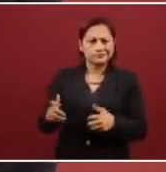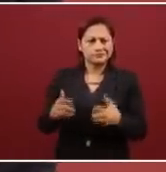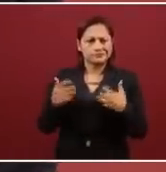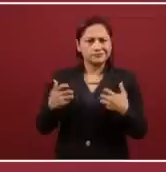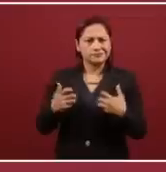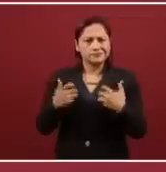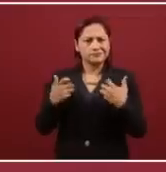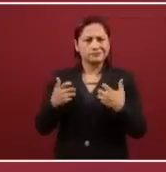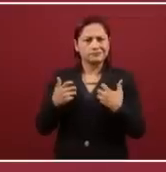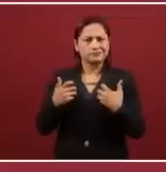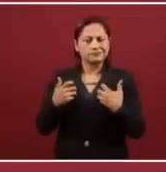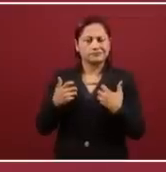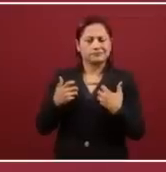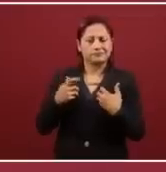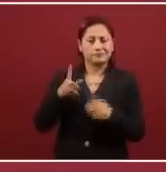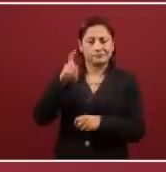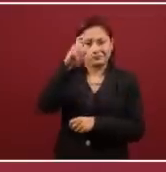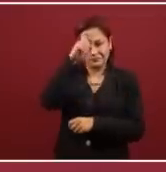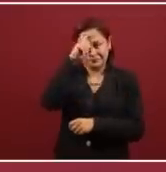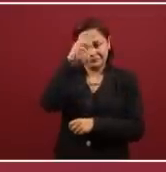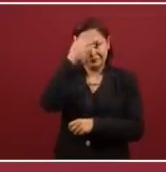no sé qué les pasa,